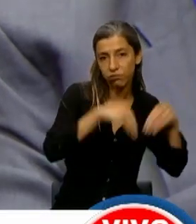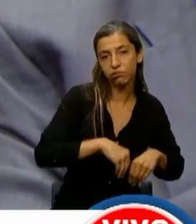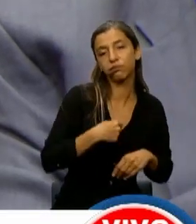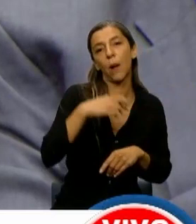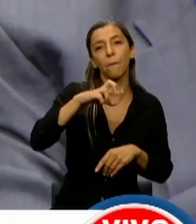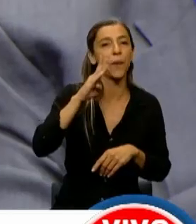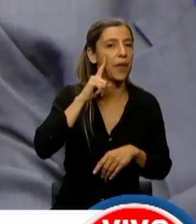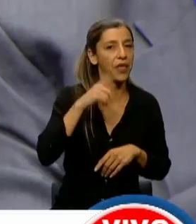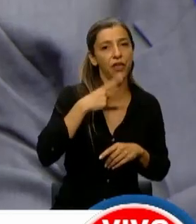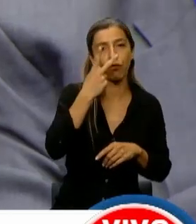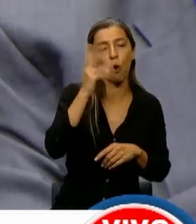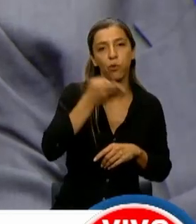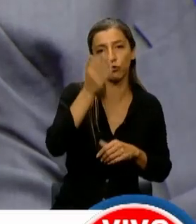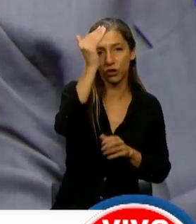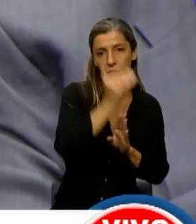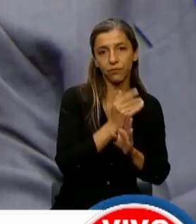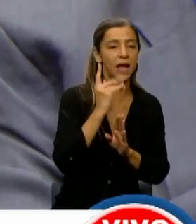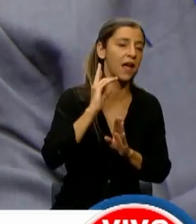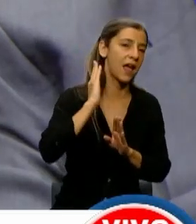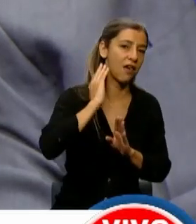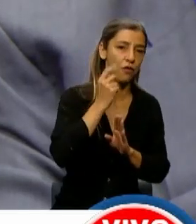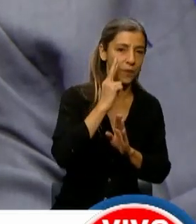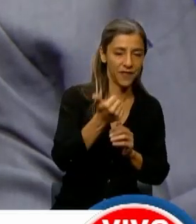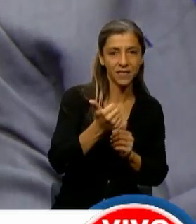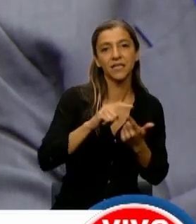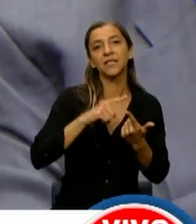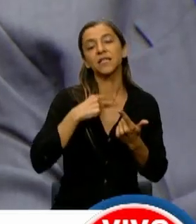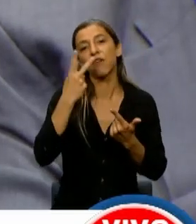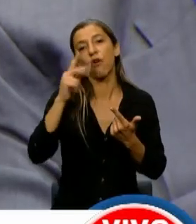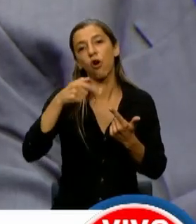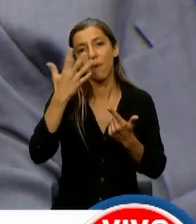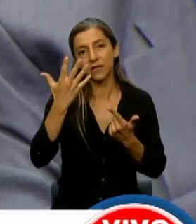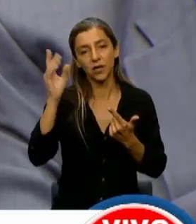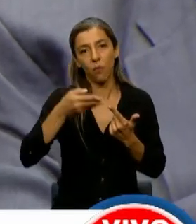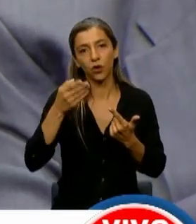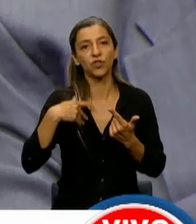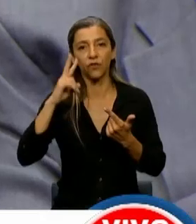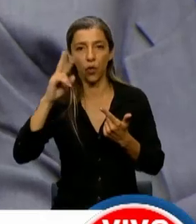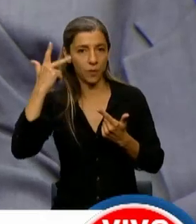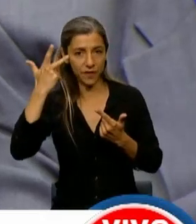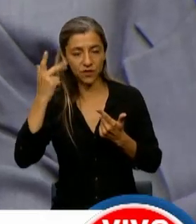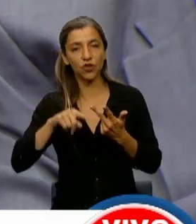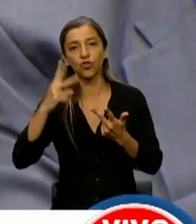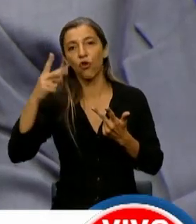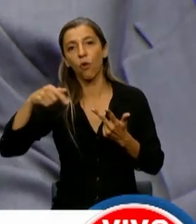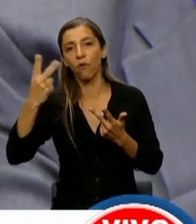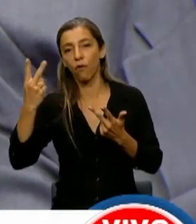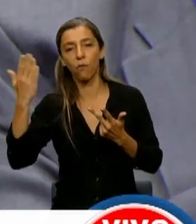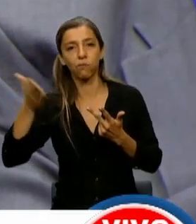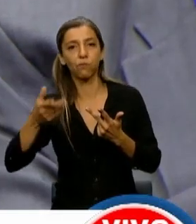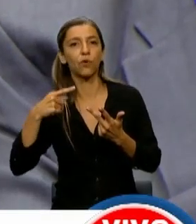en 2016, había caído 2,5% en 2018 y 2,2%